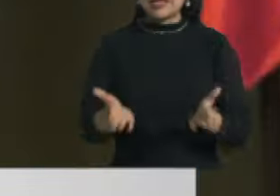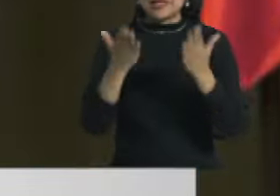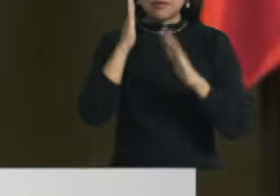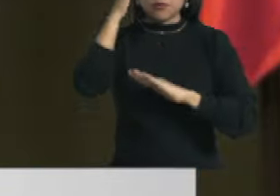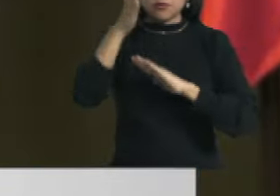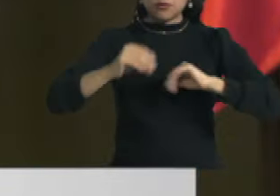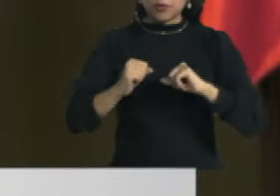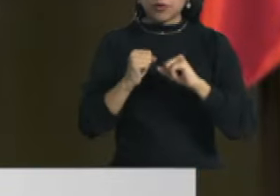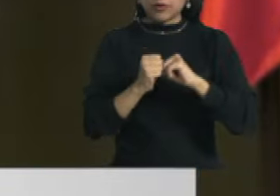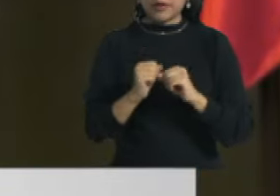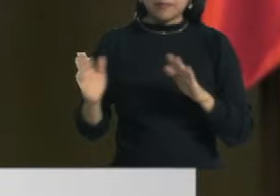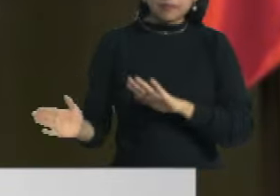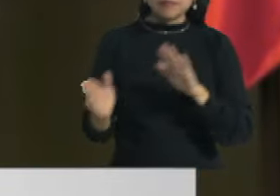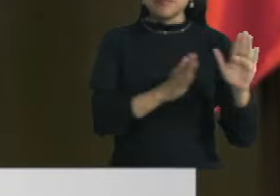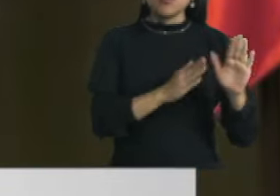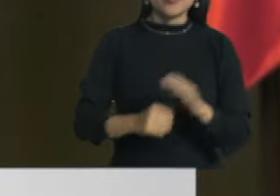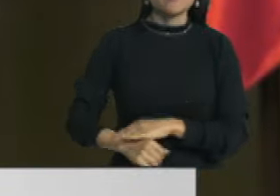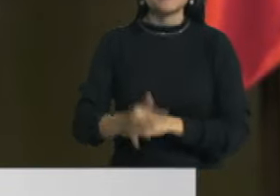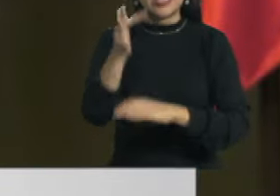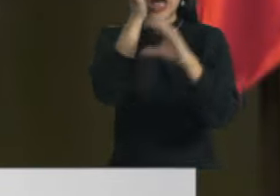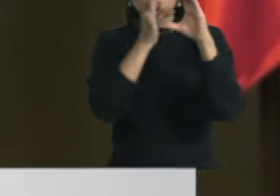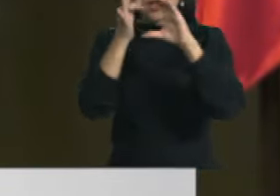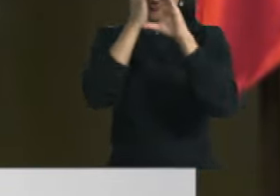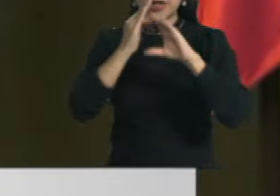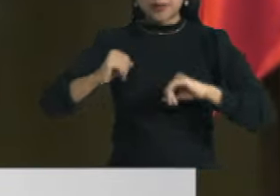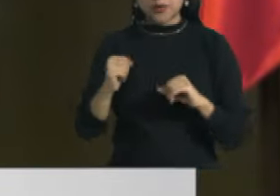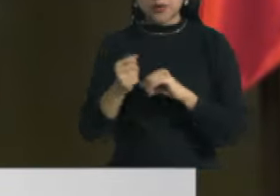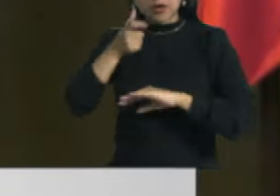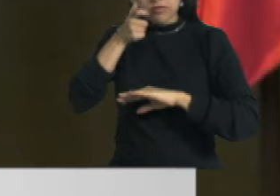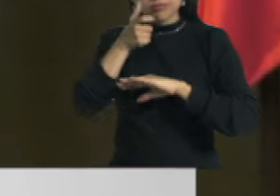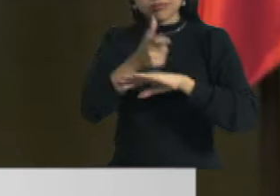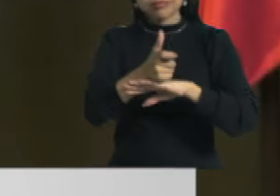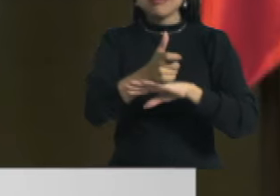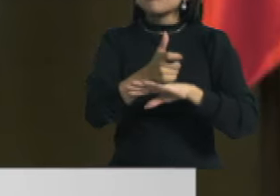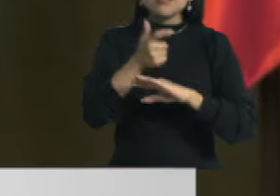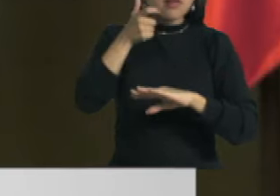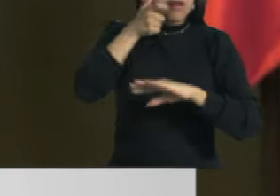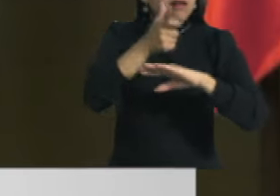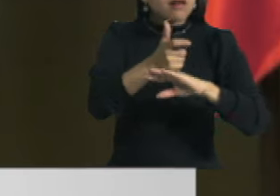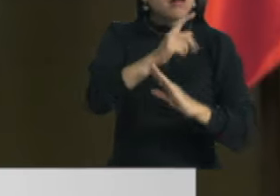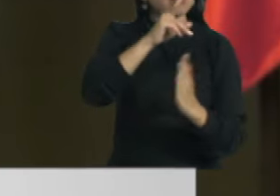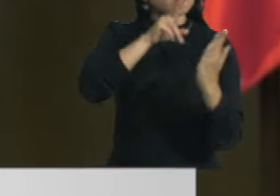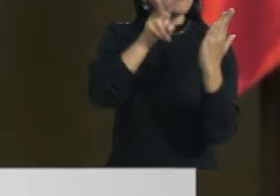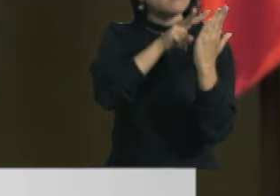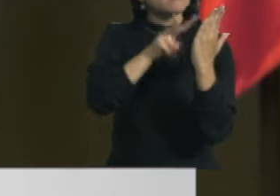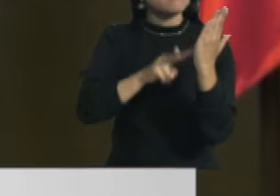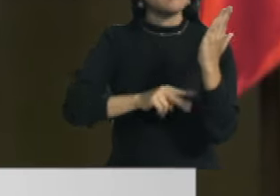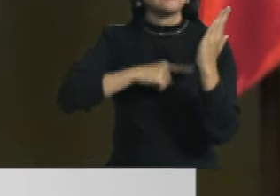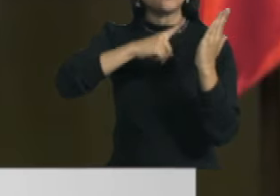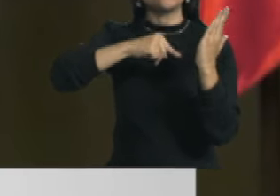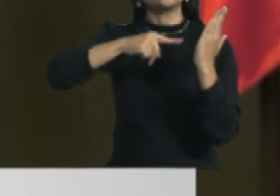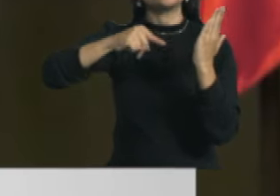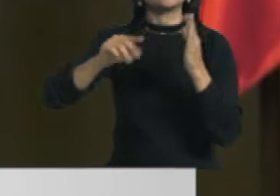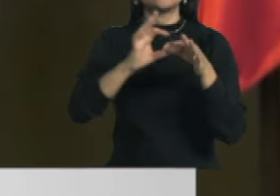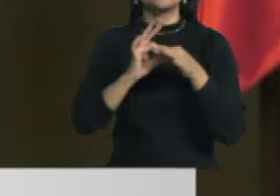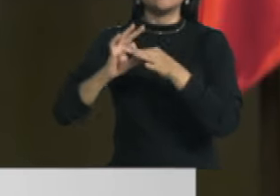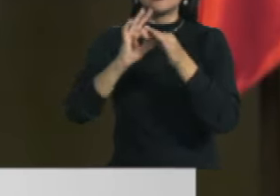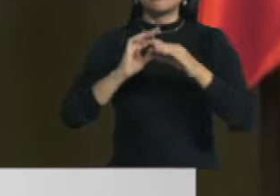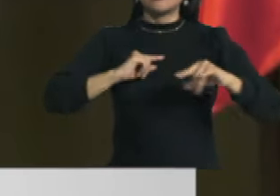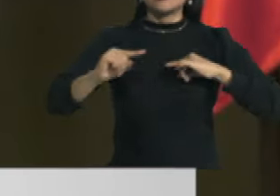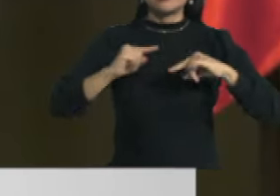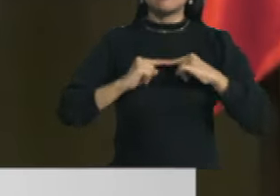tema porque la Contraloría de Bogotá se encuentra haciéndole vigilancia especial al contrato entre la Unidad Administrativa de Servicios